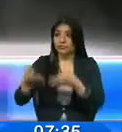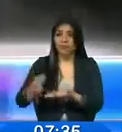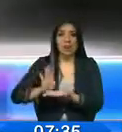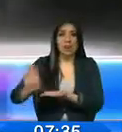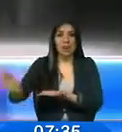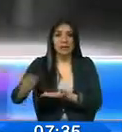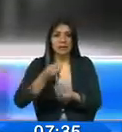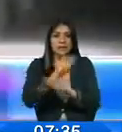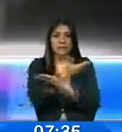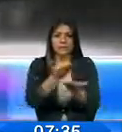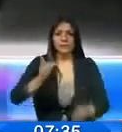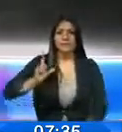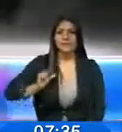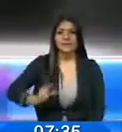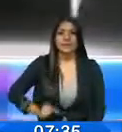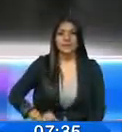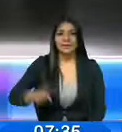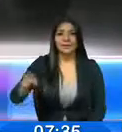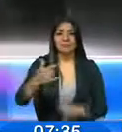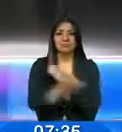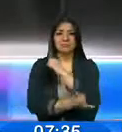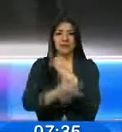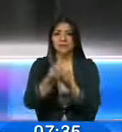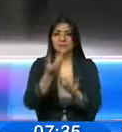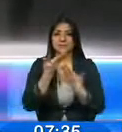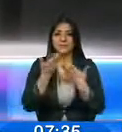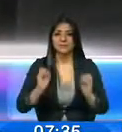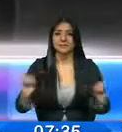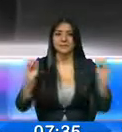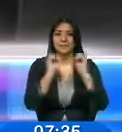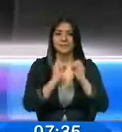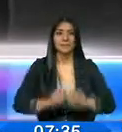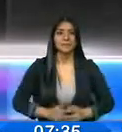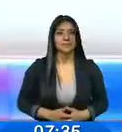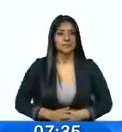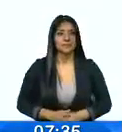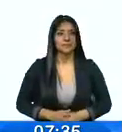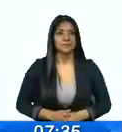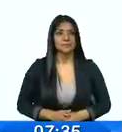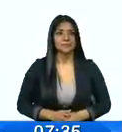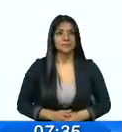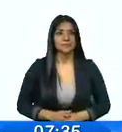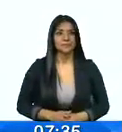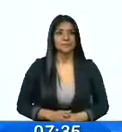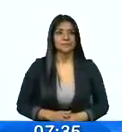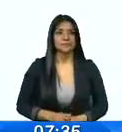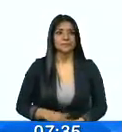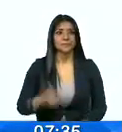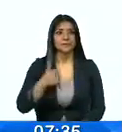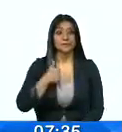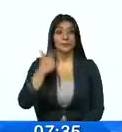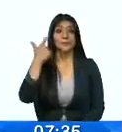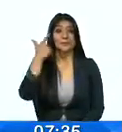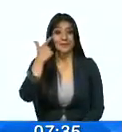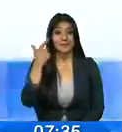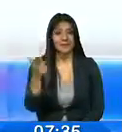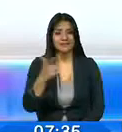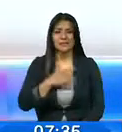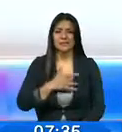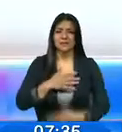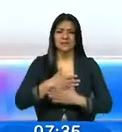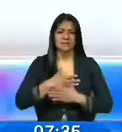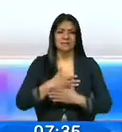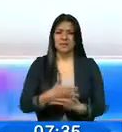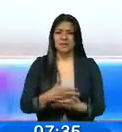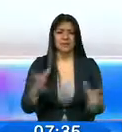aquellos detalles que los estados involucrados no quisieron divulgar. Pensamos que a raíz de esto que pasó tan fuerte y tan duro,